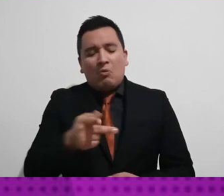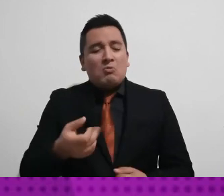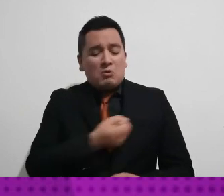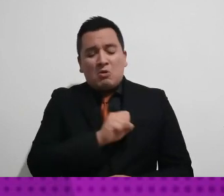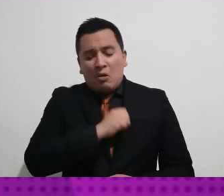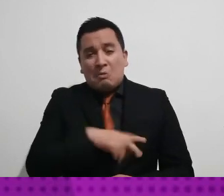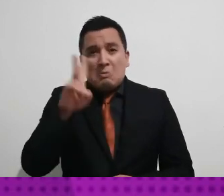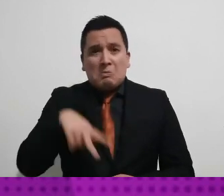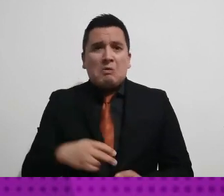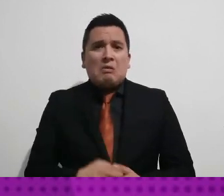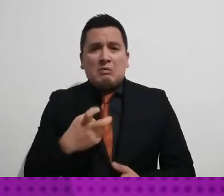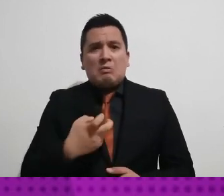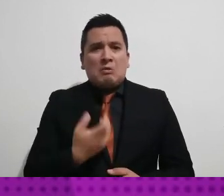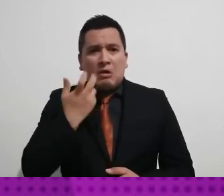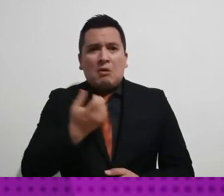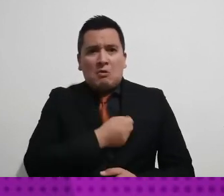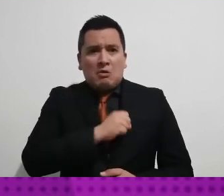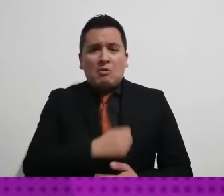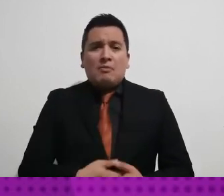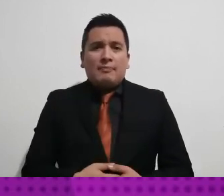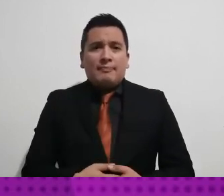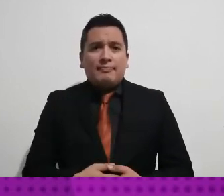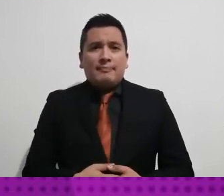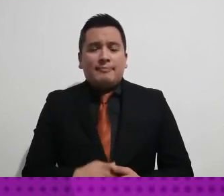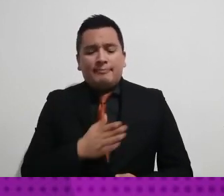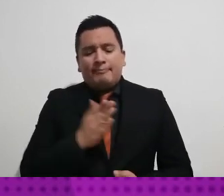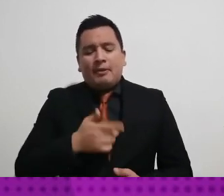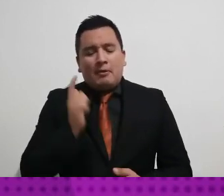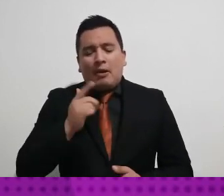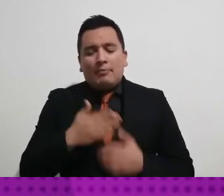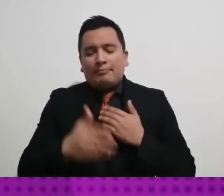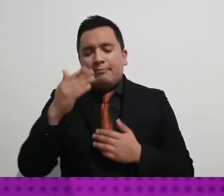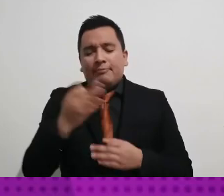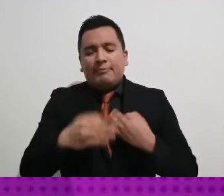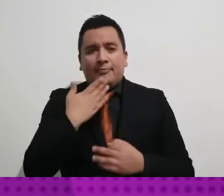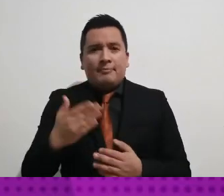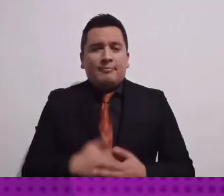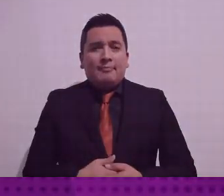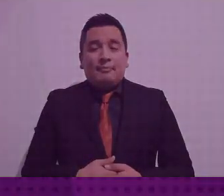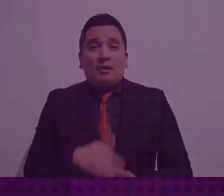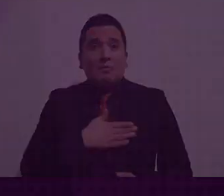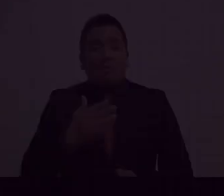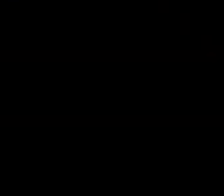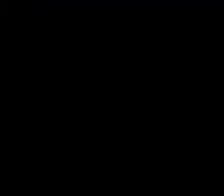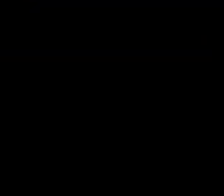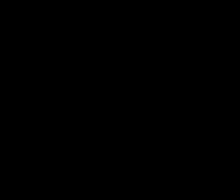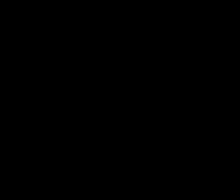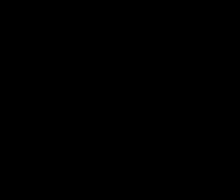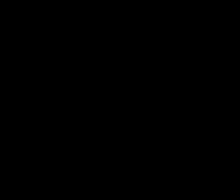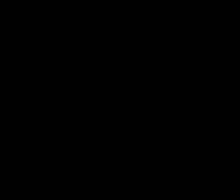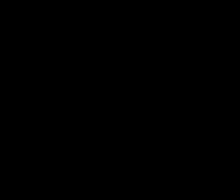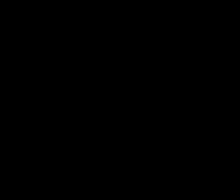deseo mucha salud, de verdad, ante todo, mucha salud y bueno, que sea un buen año para todas y todos. Y bueno, fue